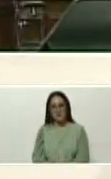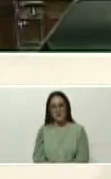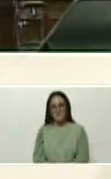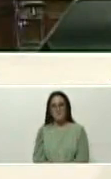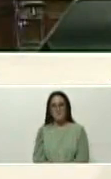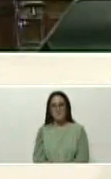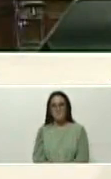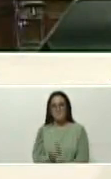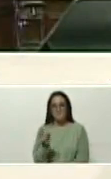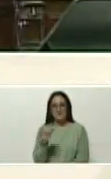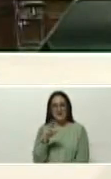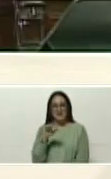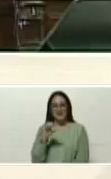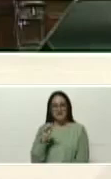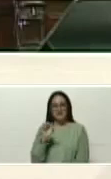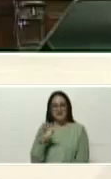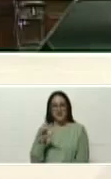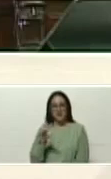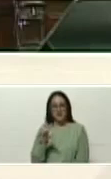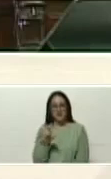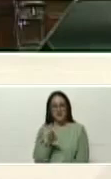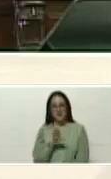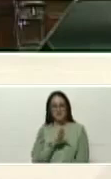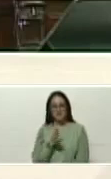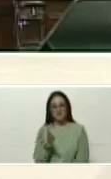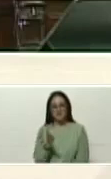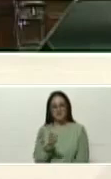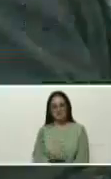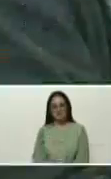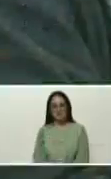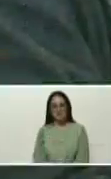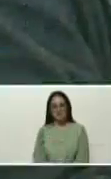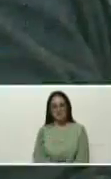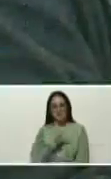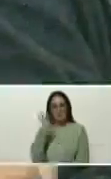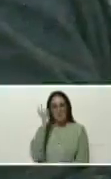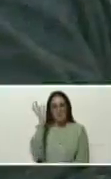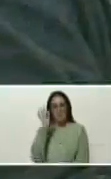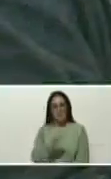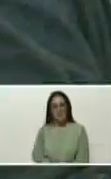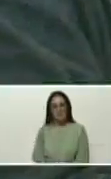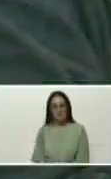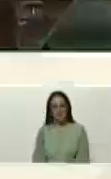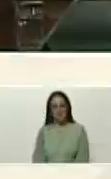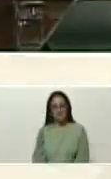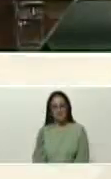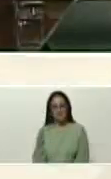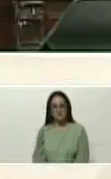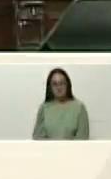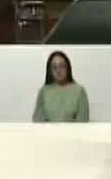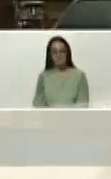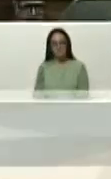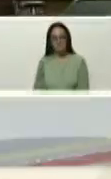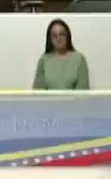Grisel Ramírez Rada, vocera de la comuna Ñaplácida, de Cuba. Así es.